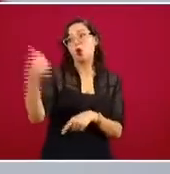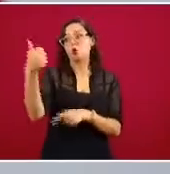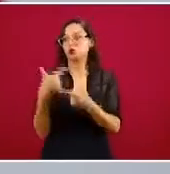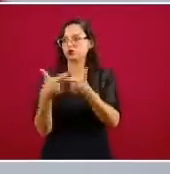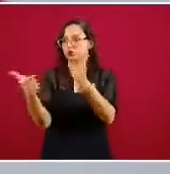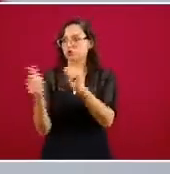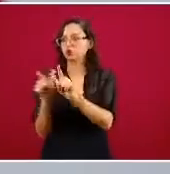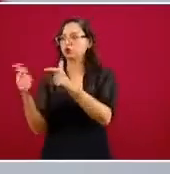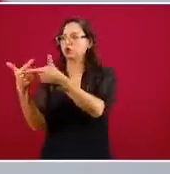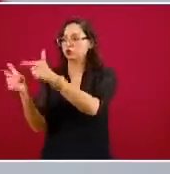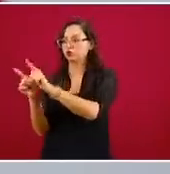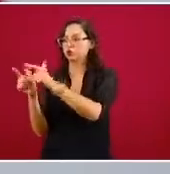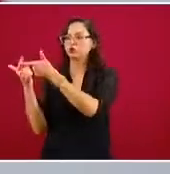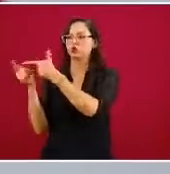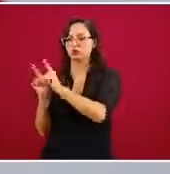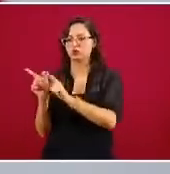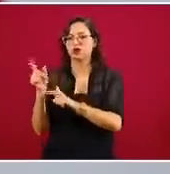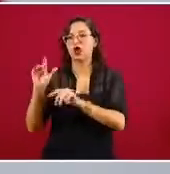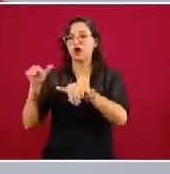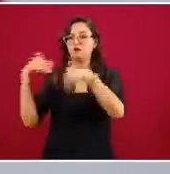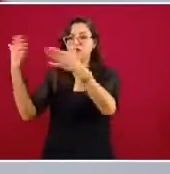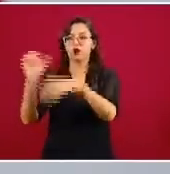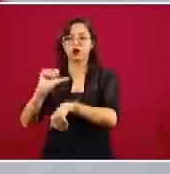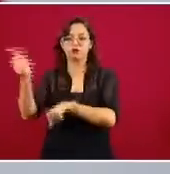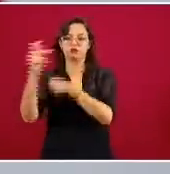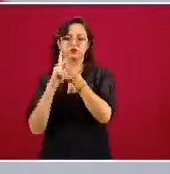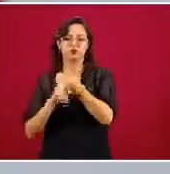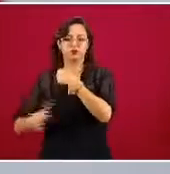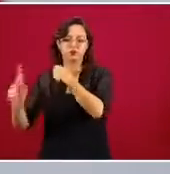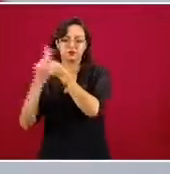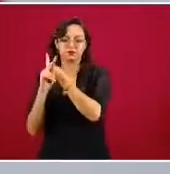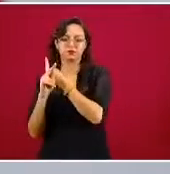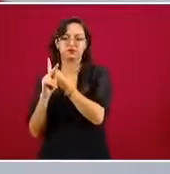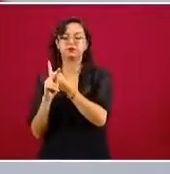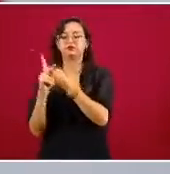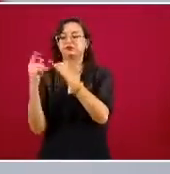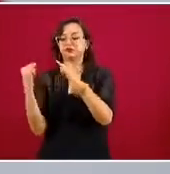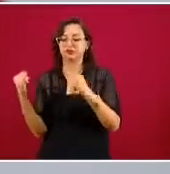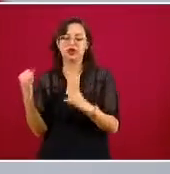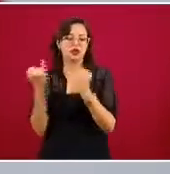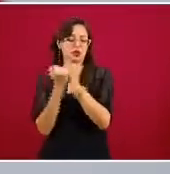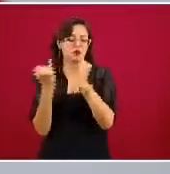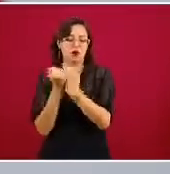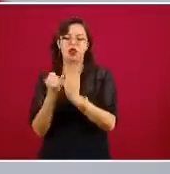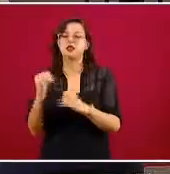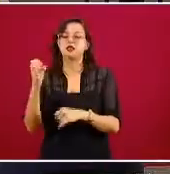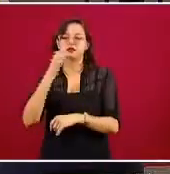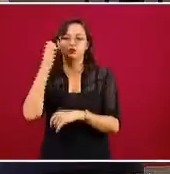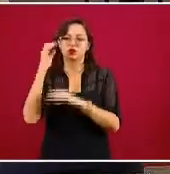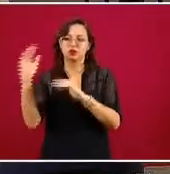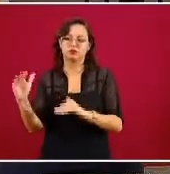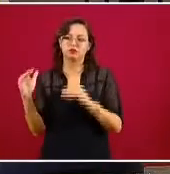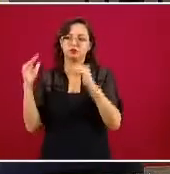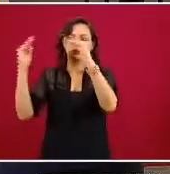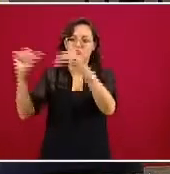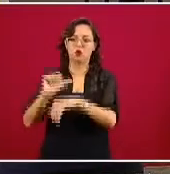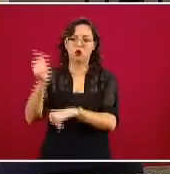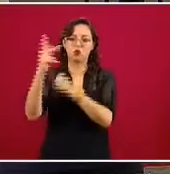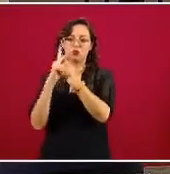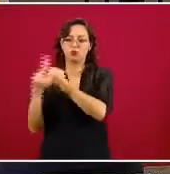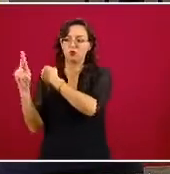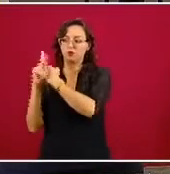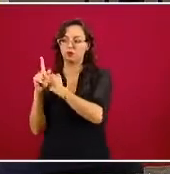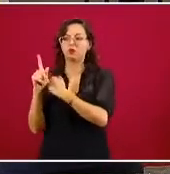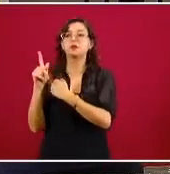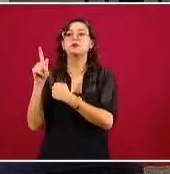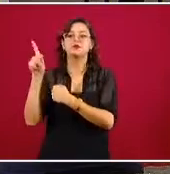con otros grupos, también de personas fuera del país, en instituciones académicas en el extranjero, varios de